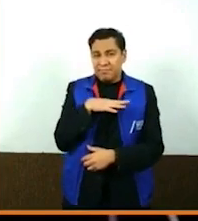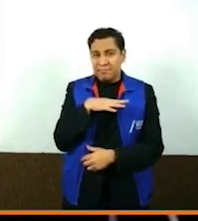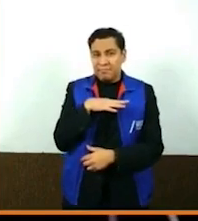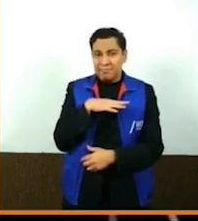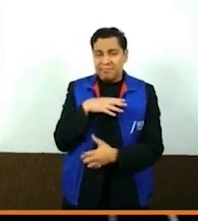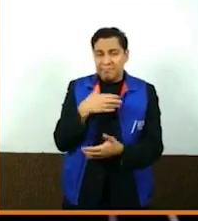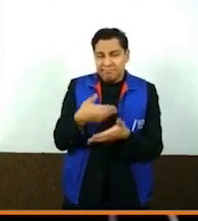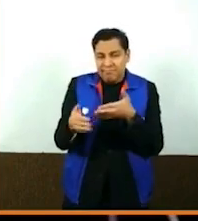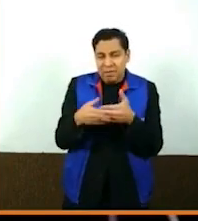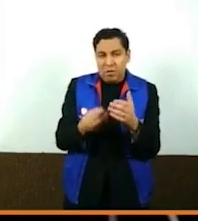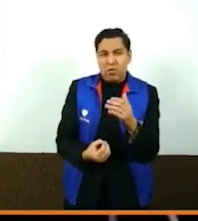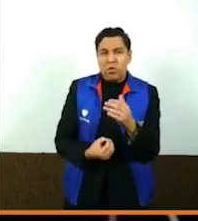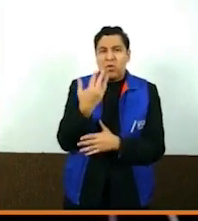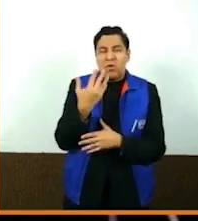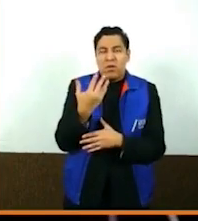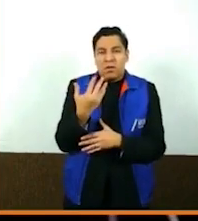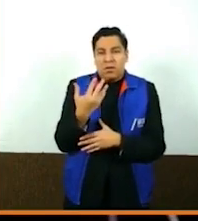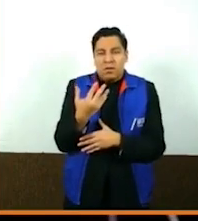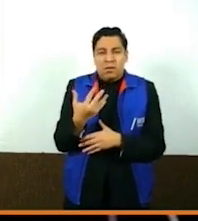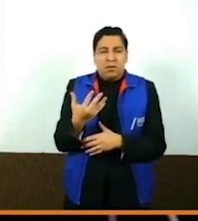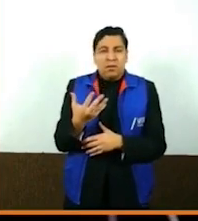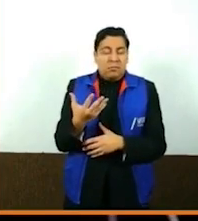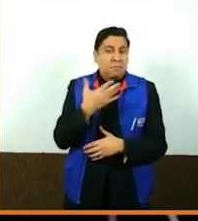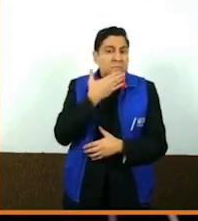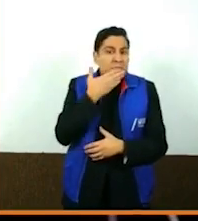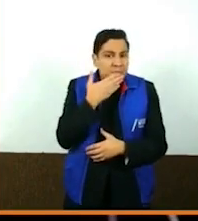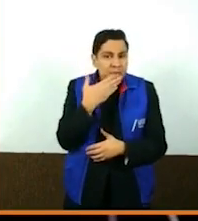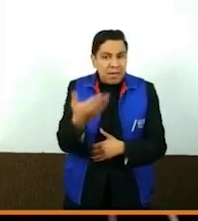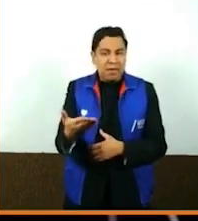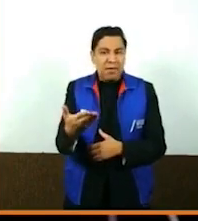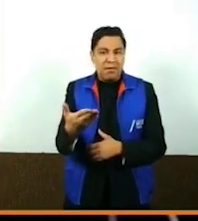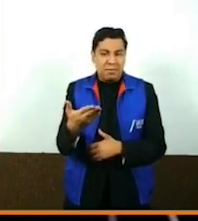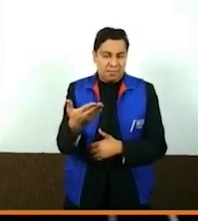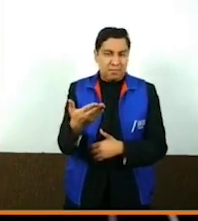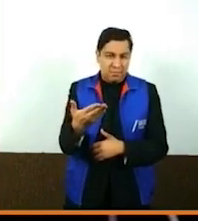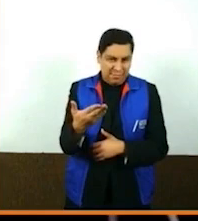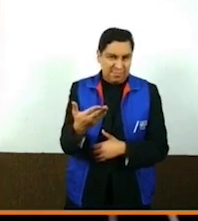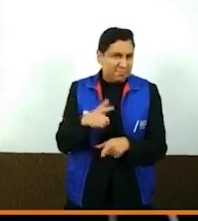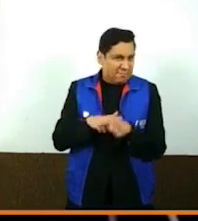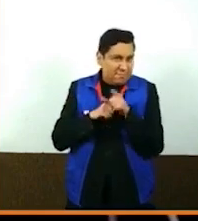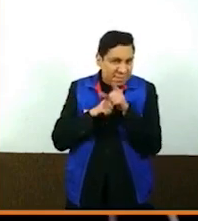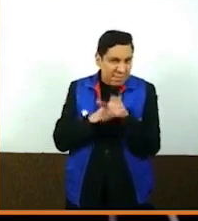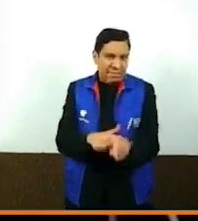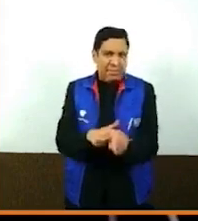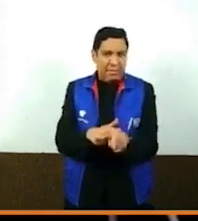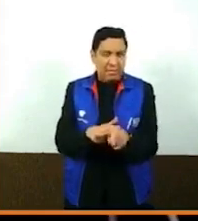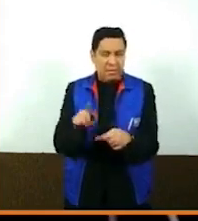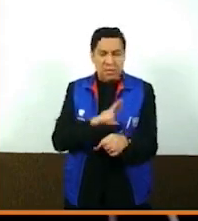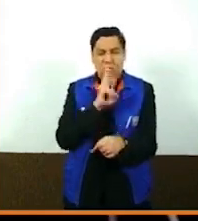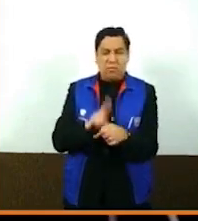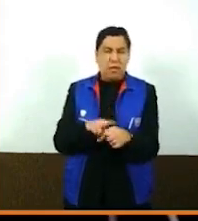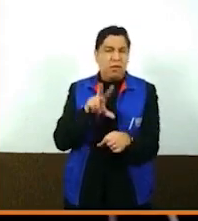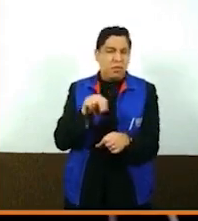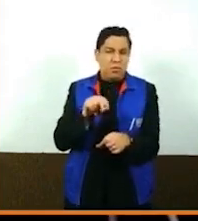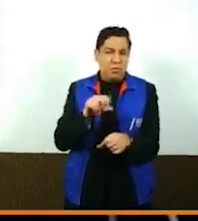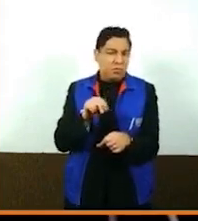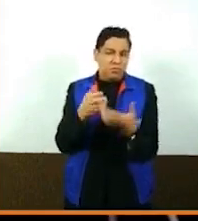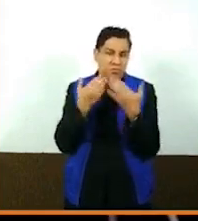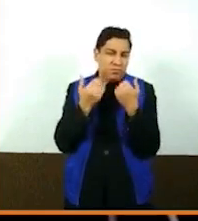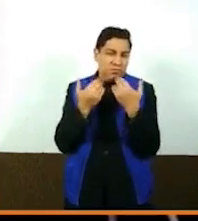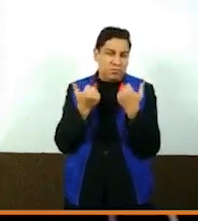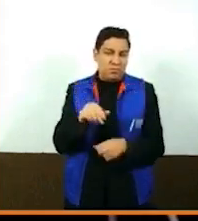hoy tenemos. No es, ay, qué lindo, somos sustentables, pero si no se puede, mira, guárdalo en el cajón y producimos normal. No, ya normal no